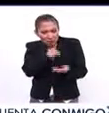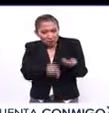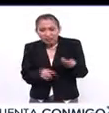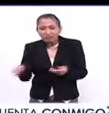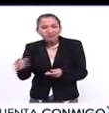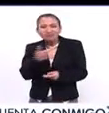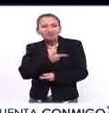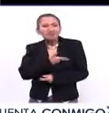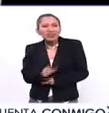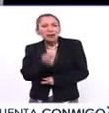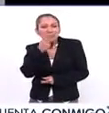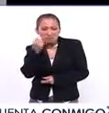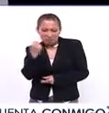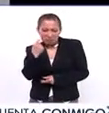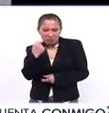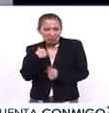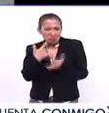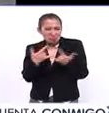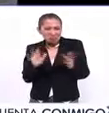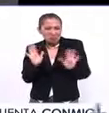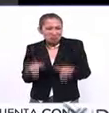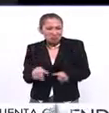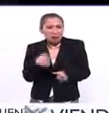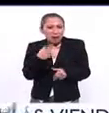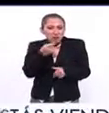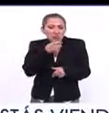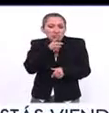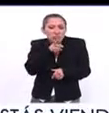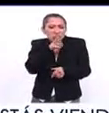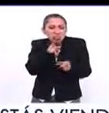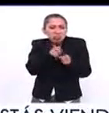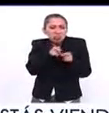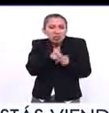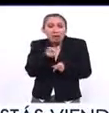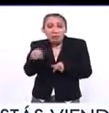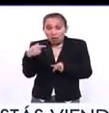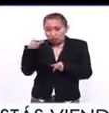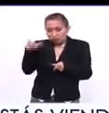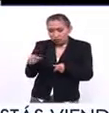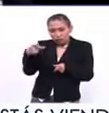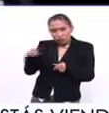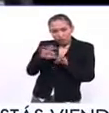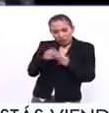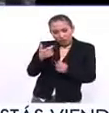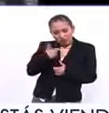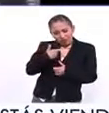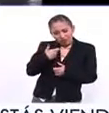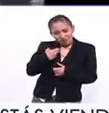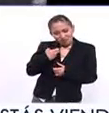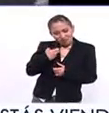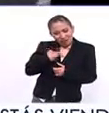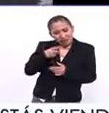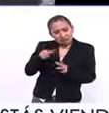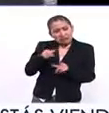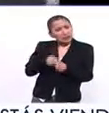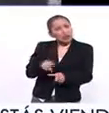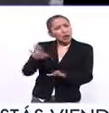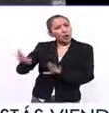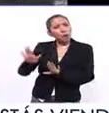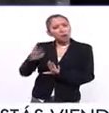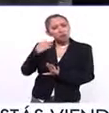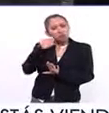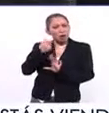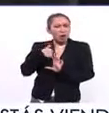no le gustaba hablar de sí misma, pero sí creo que esta postura crítica pues se mantuvo más bien